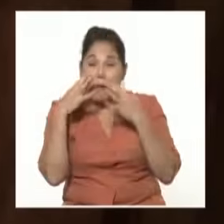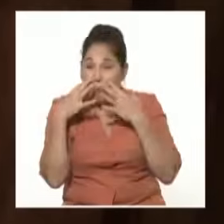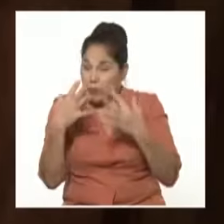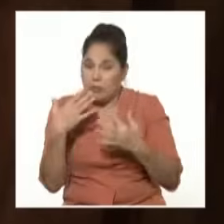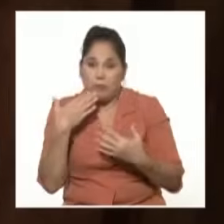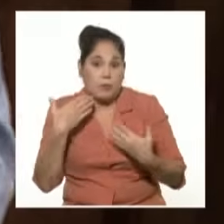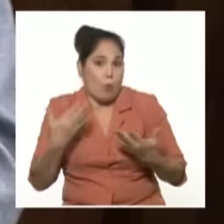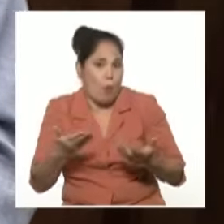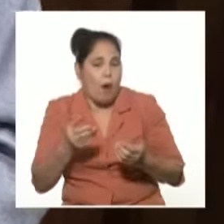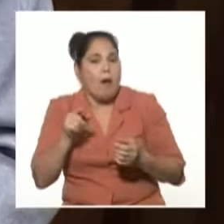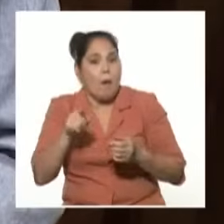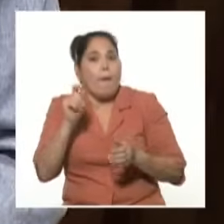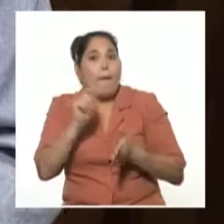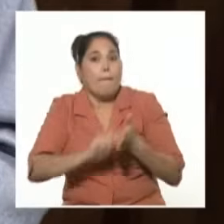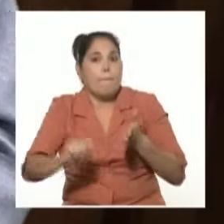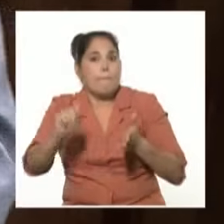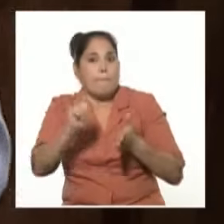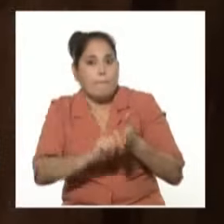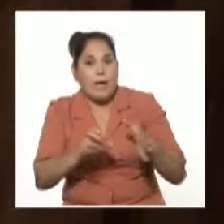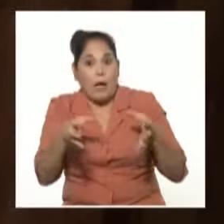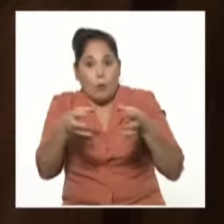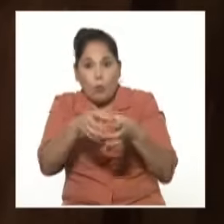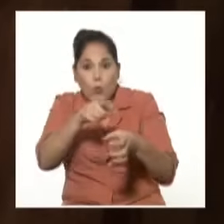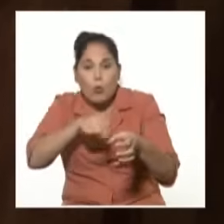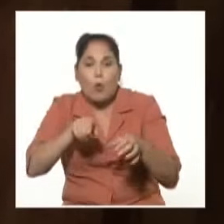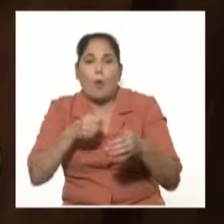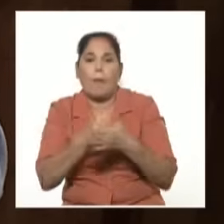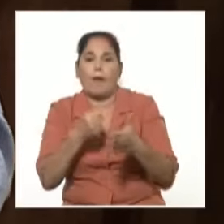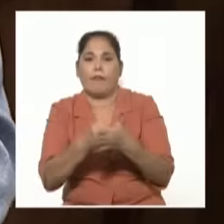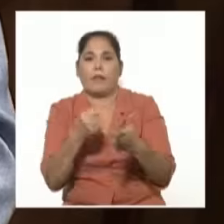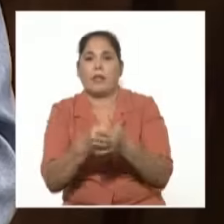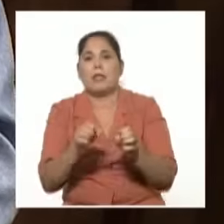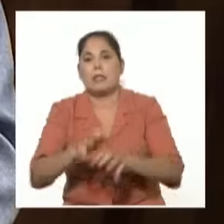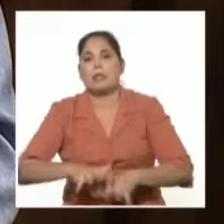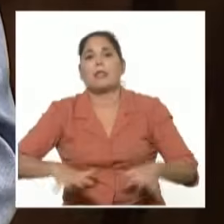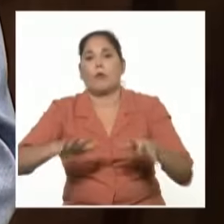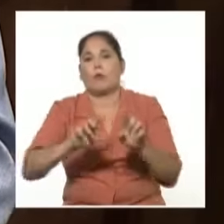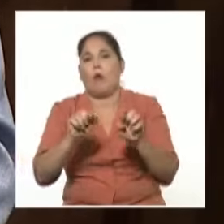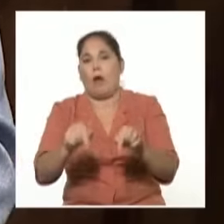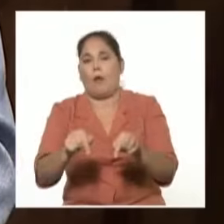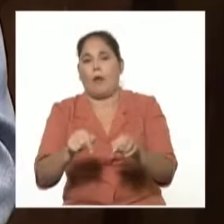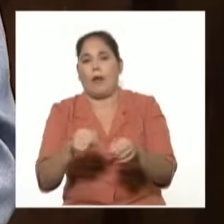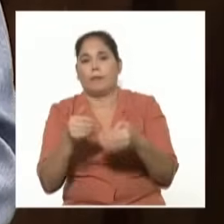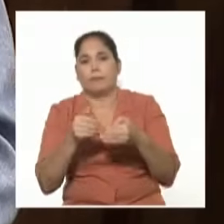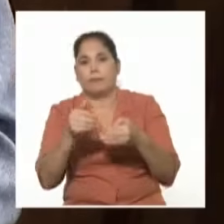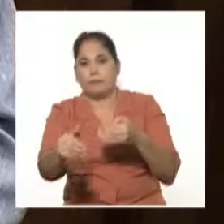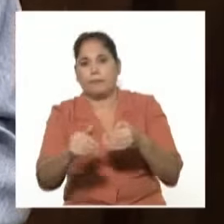importante, con un plan de acción unificado para enfrentar los enormes desafíos que quedan por delante.